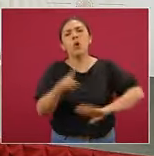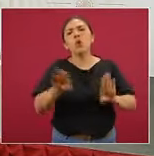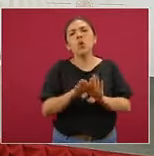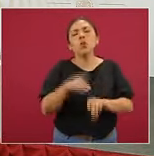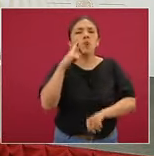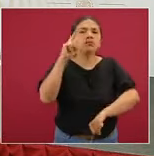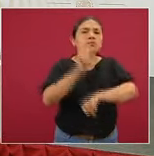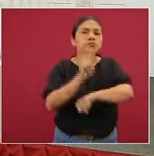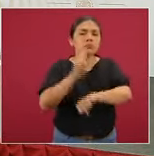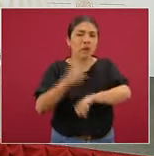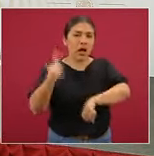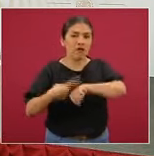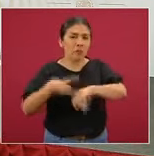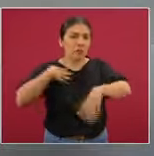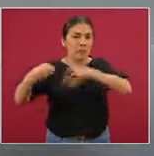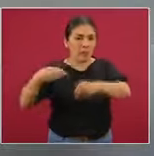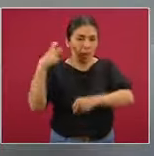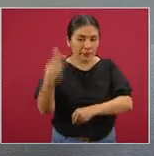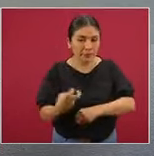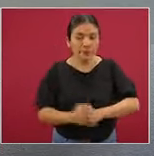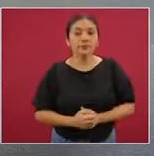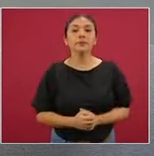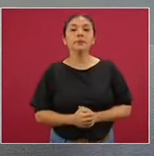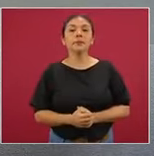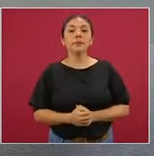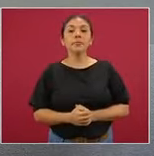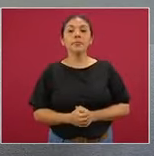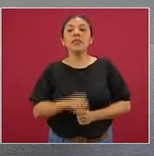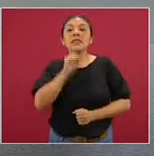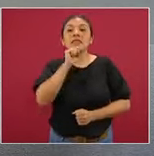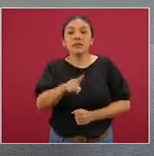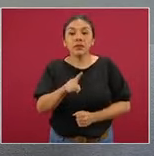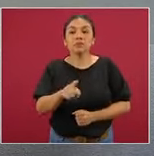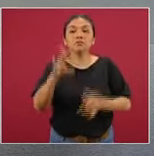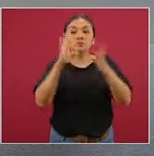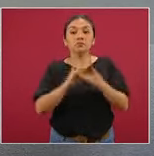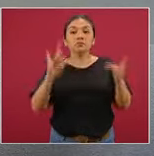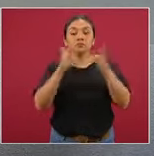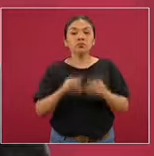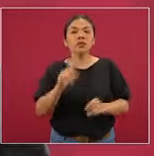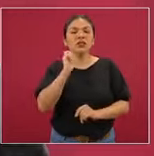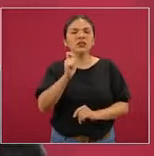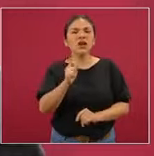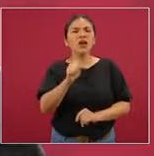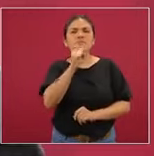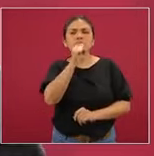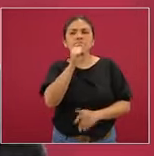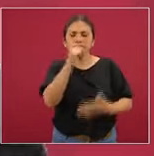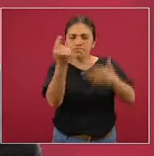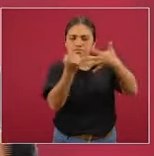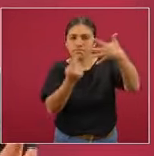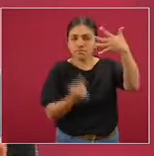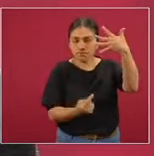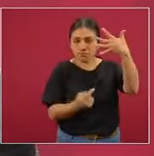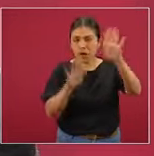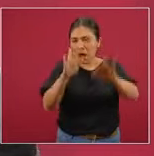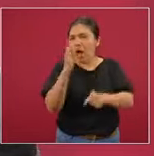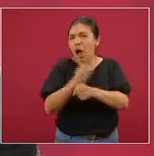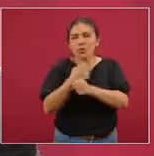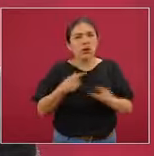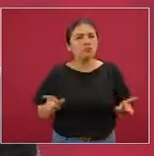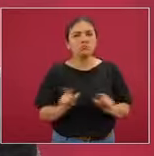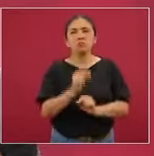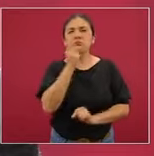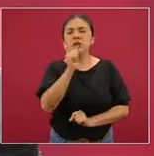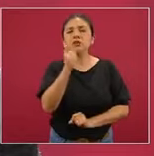de la vigilancia epidemiológica. Y también nos hablaba de la vigilancia basada en indicadores, y comento aquí de manera